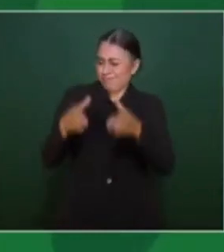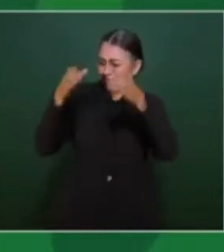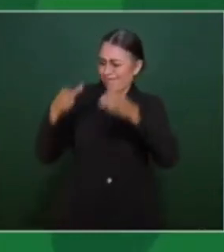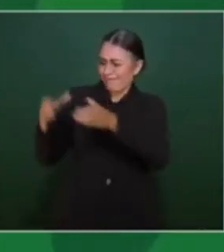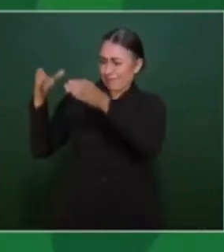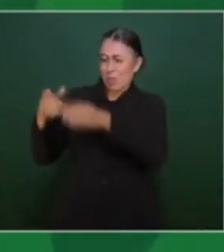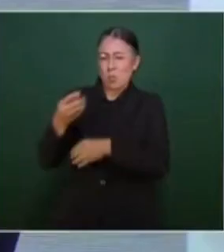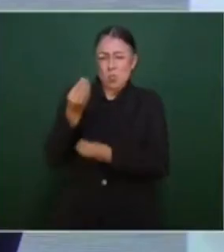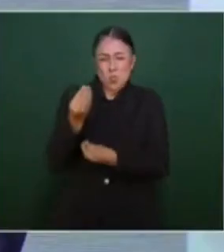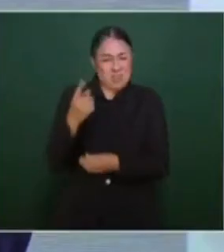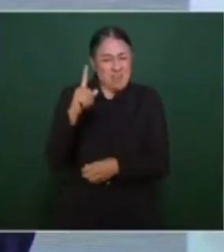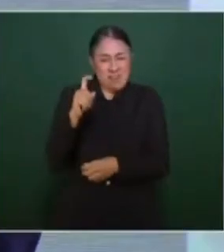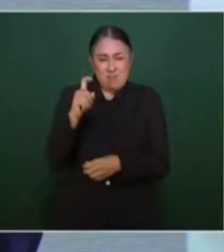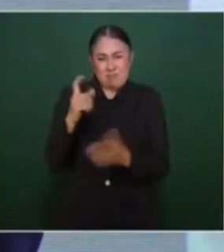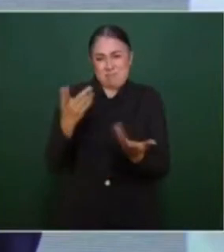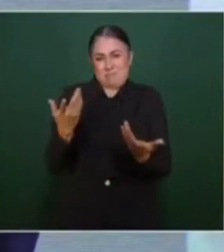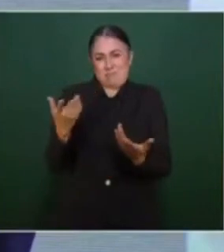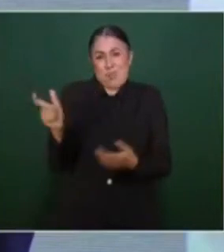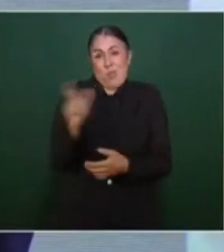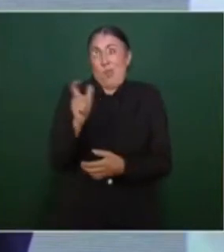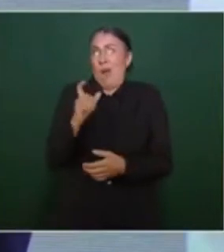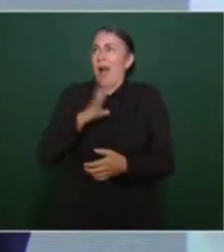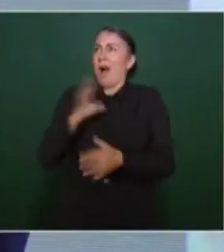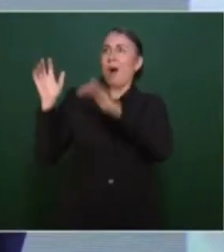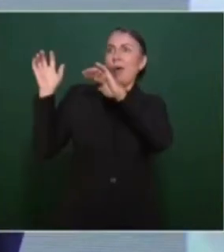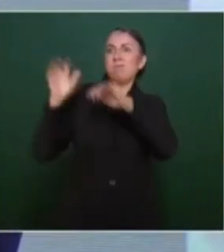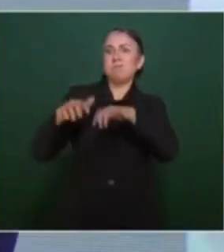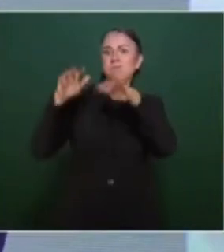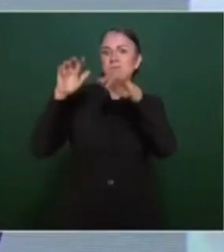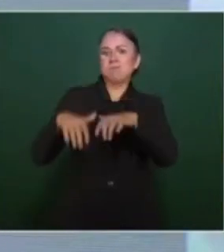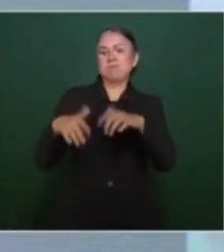lluvia, además de lo que llueve